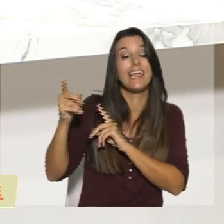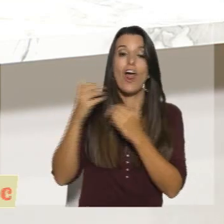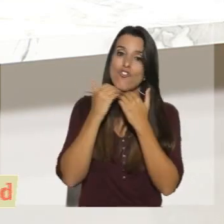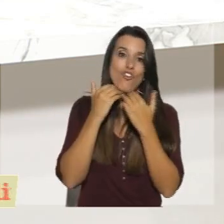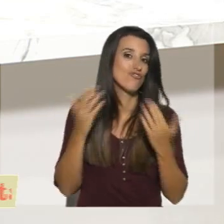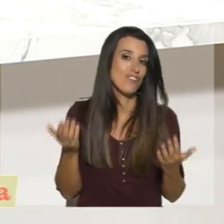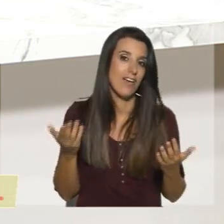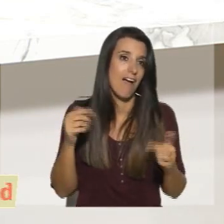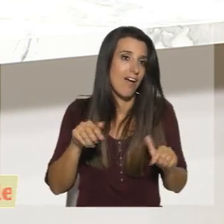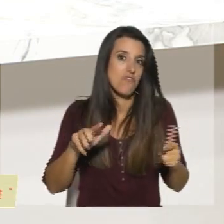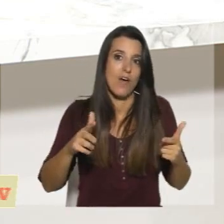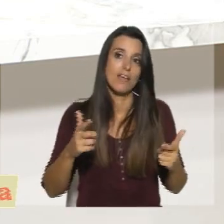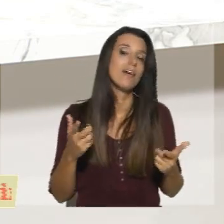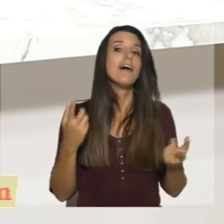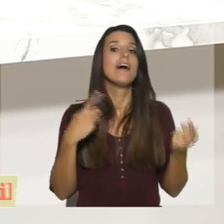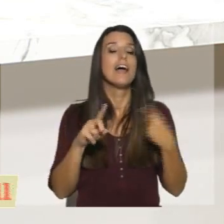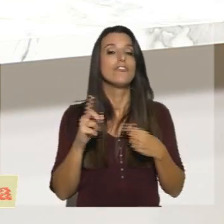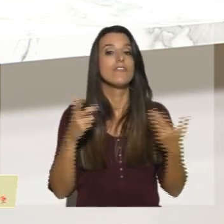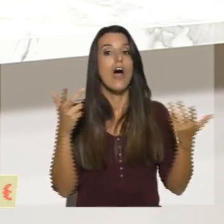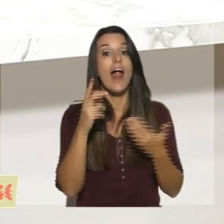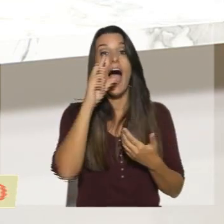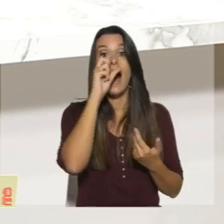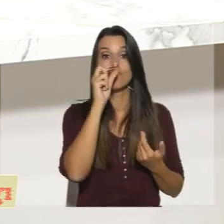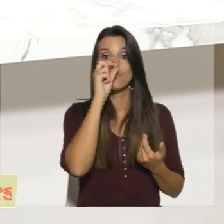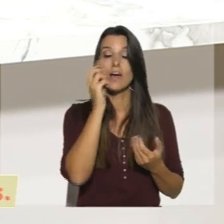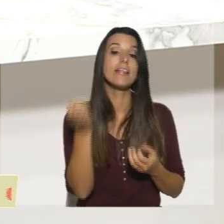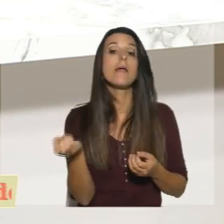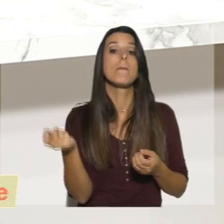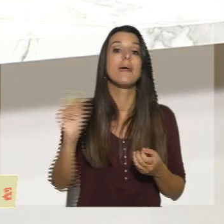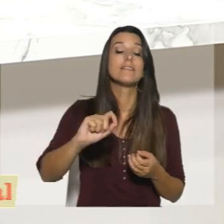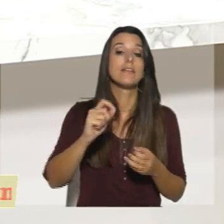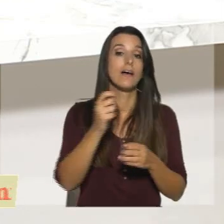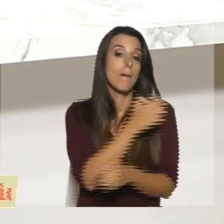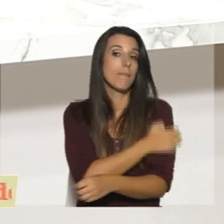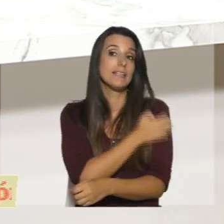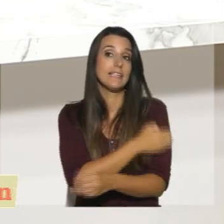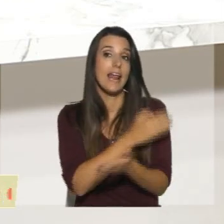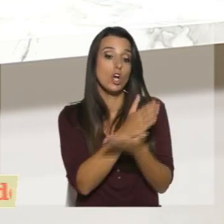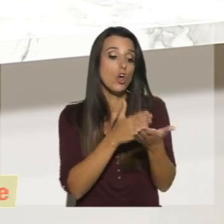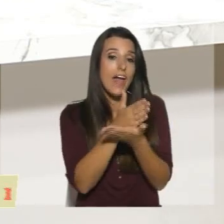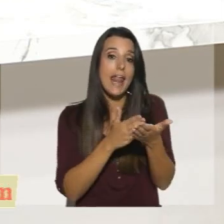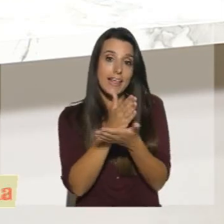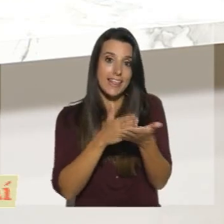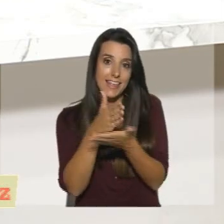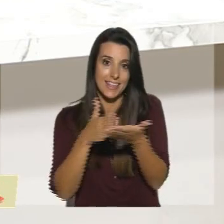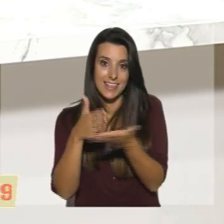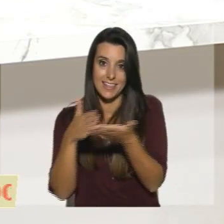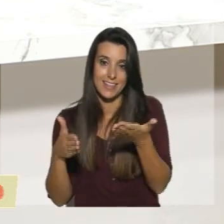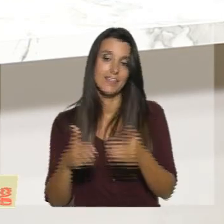tienen. Entonces vos vas a poner acá el azúcar y le vas a agregar la manzana que yo la tengo cortada así, en lonchitas. ¿Está?